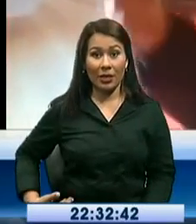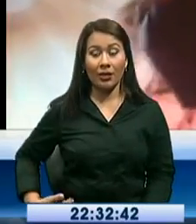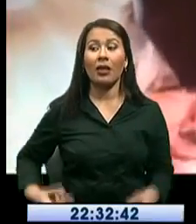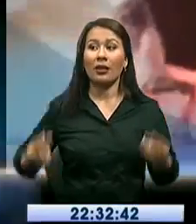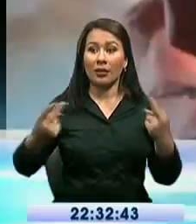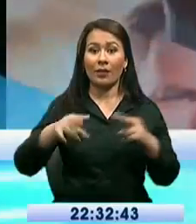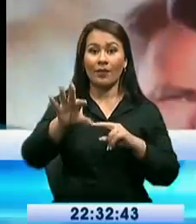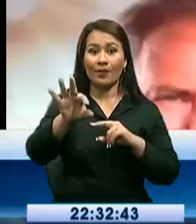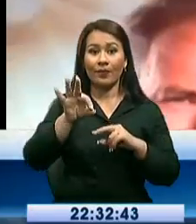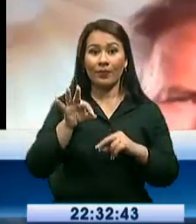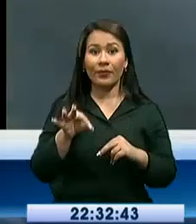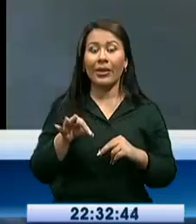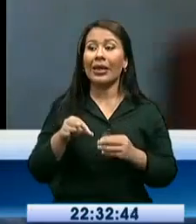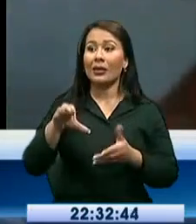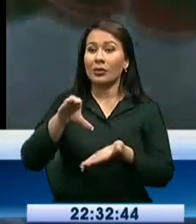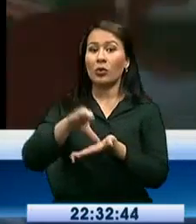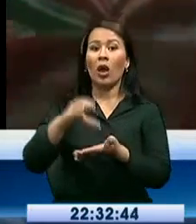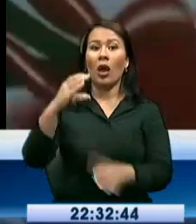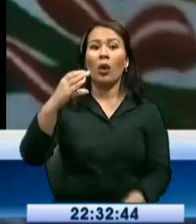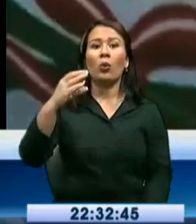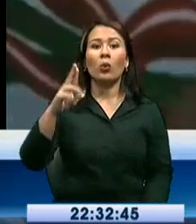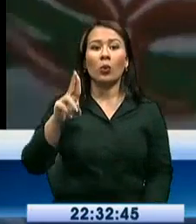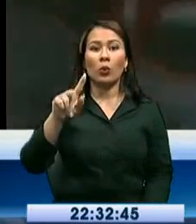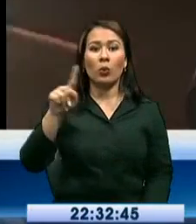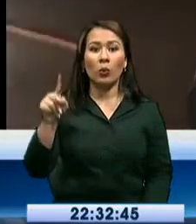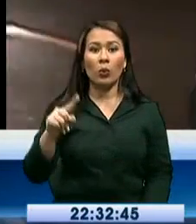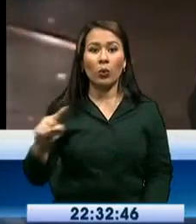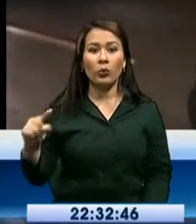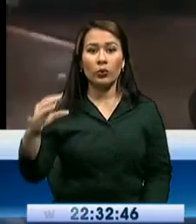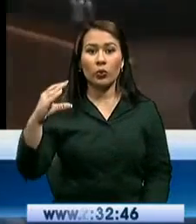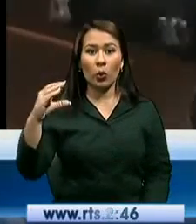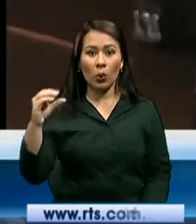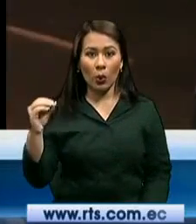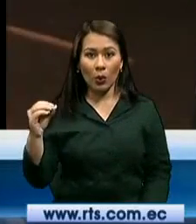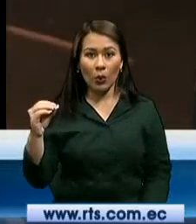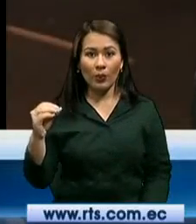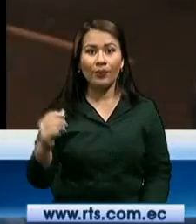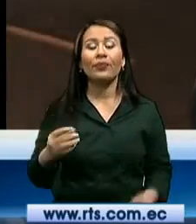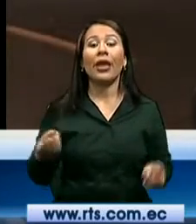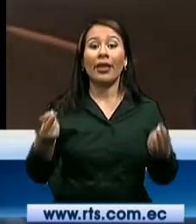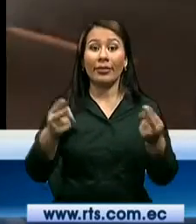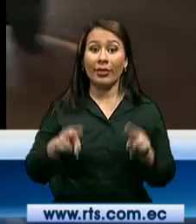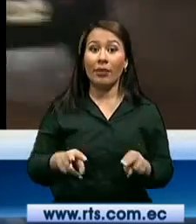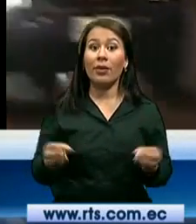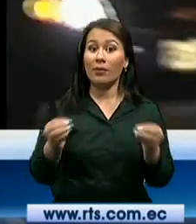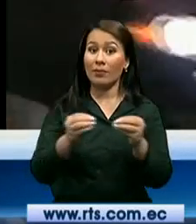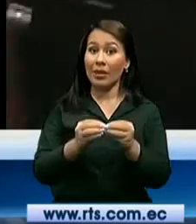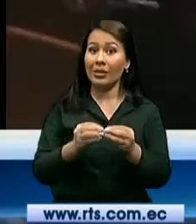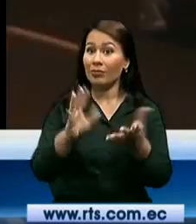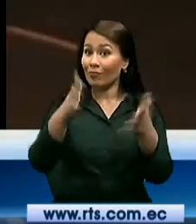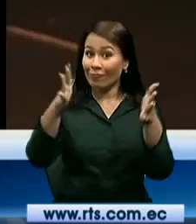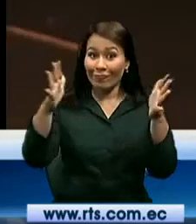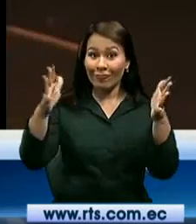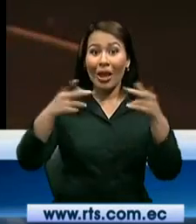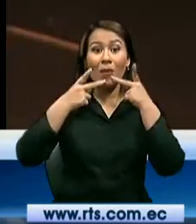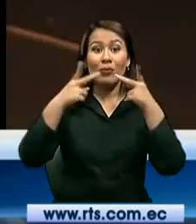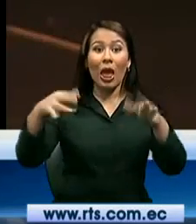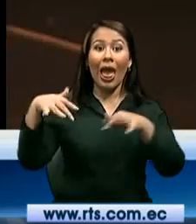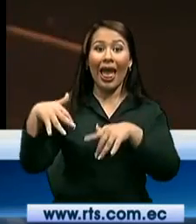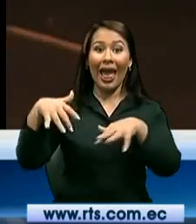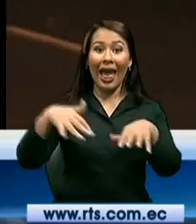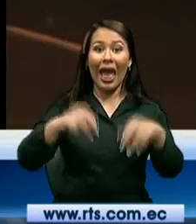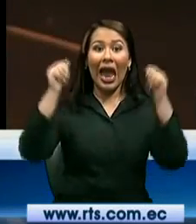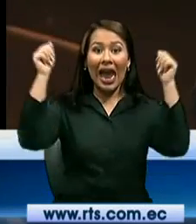la ciudad imperial del Cusco para el cierre de campaña. De aquí en más, ya no hay más manifestaciones públicas de